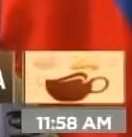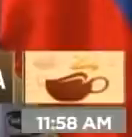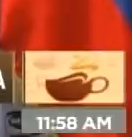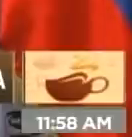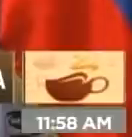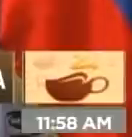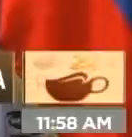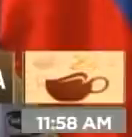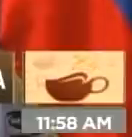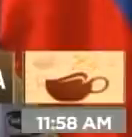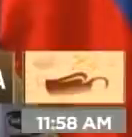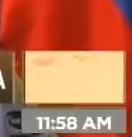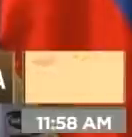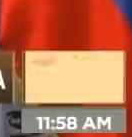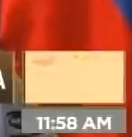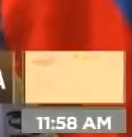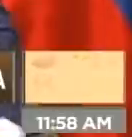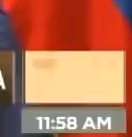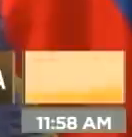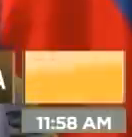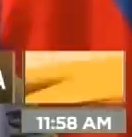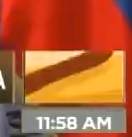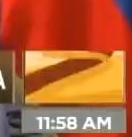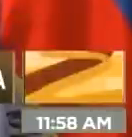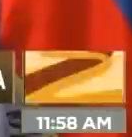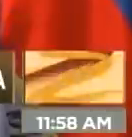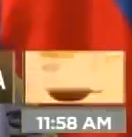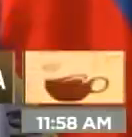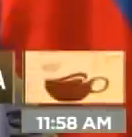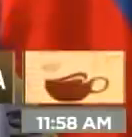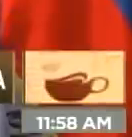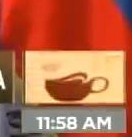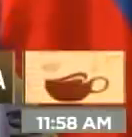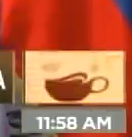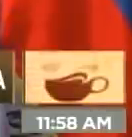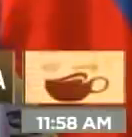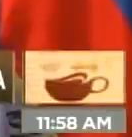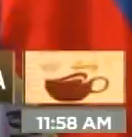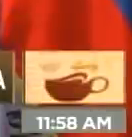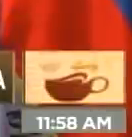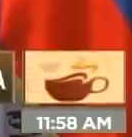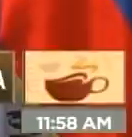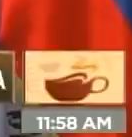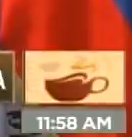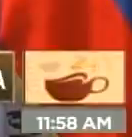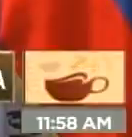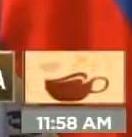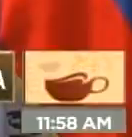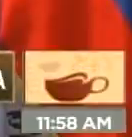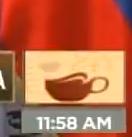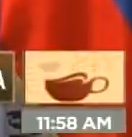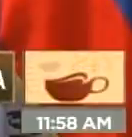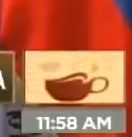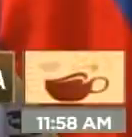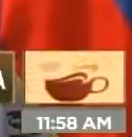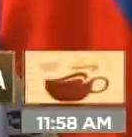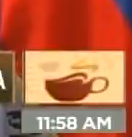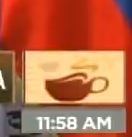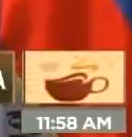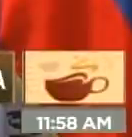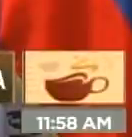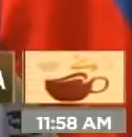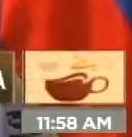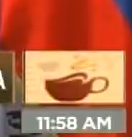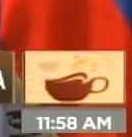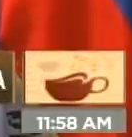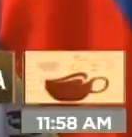días a partir de las coordinaciones que